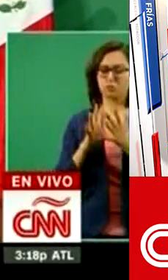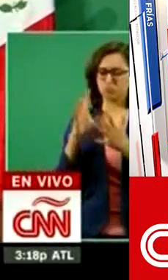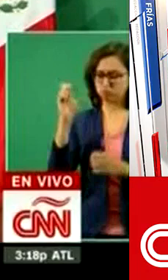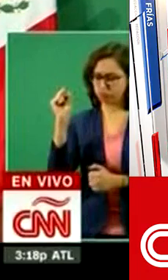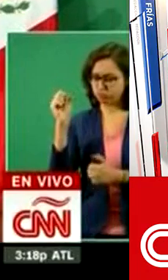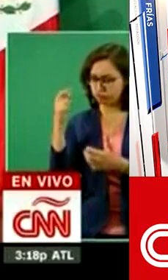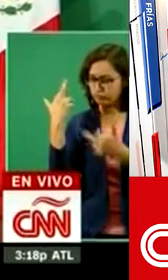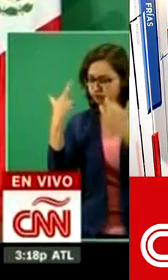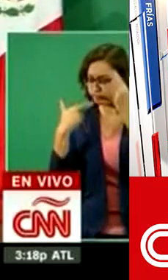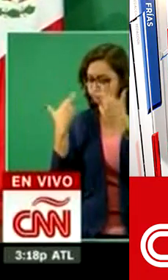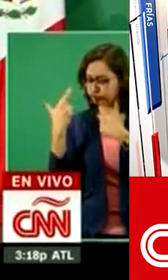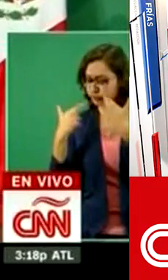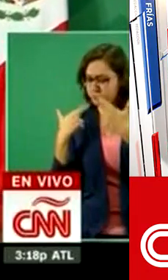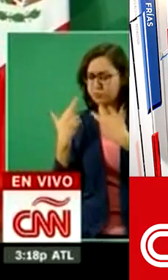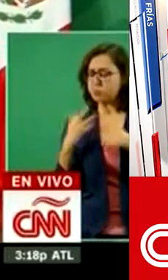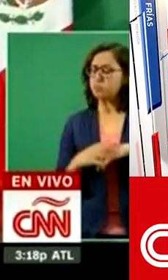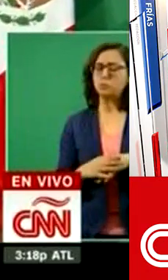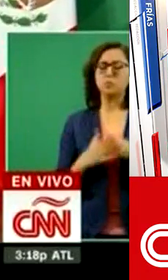inconstitucional